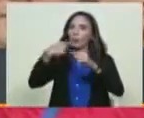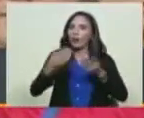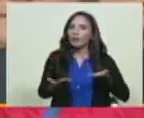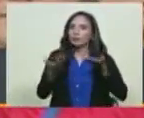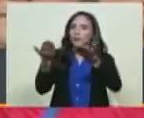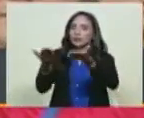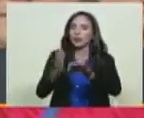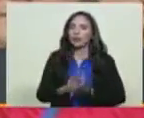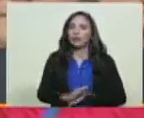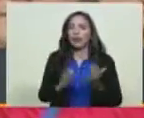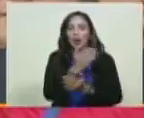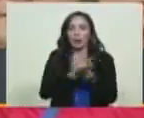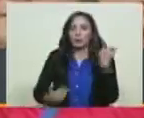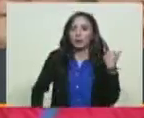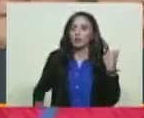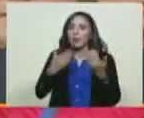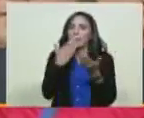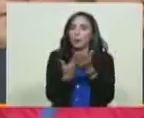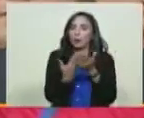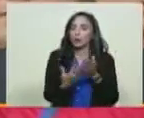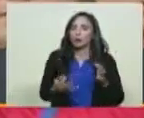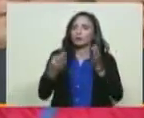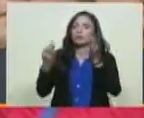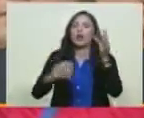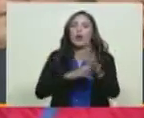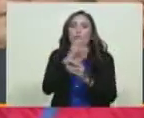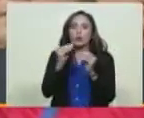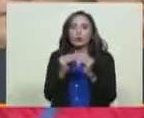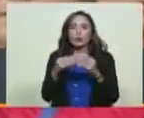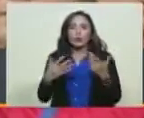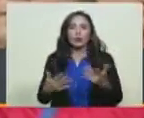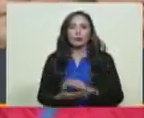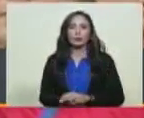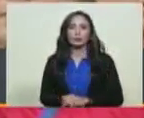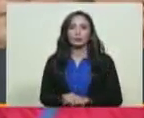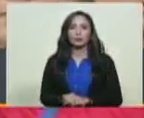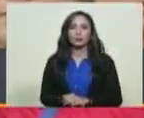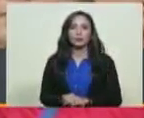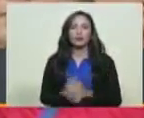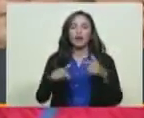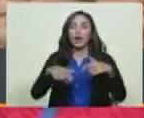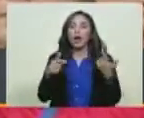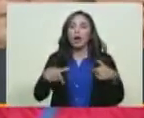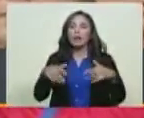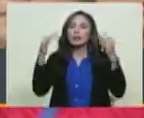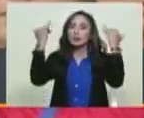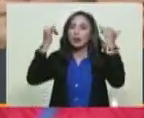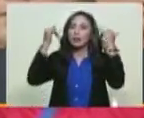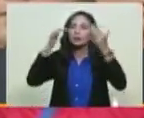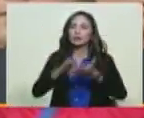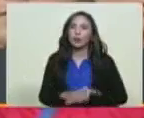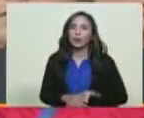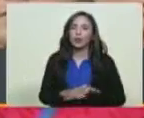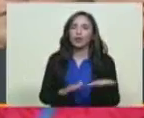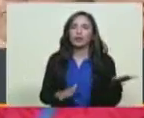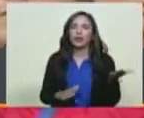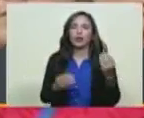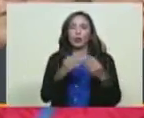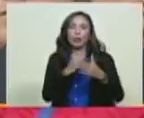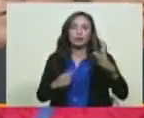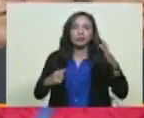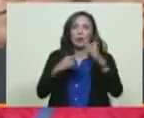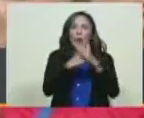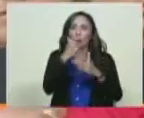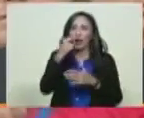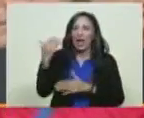personalmente bueno quiero concluir en el marco de la conmemoración del alto artista que le